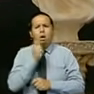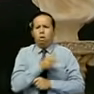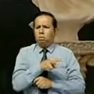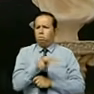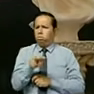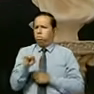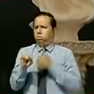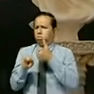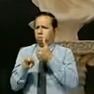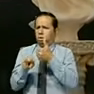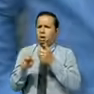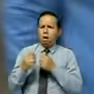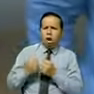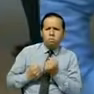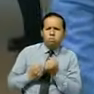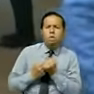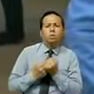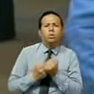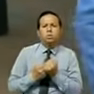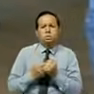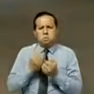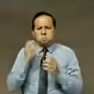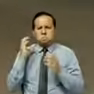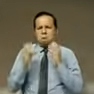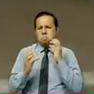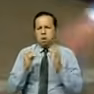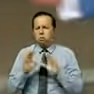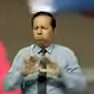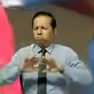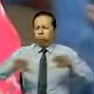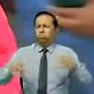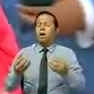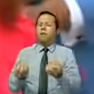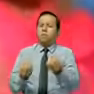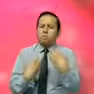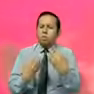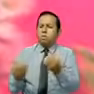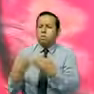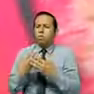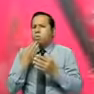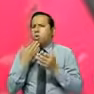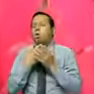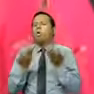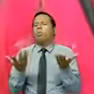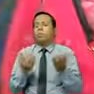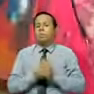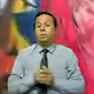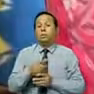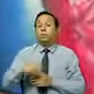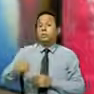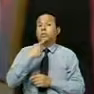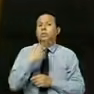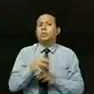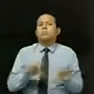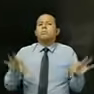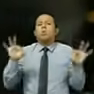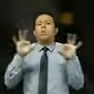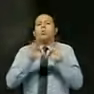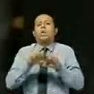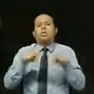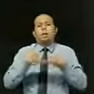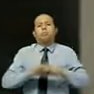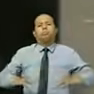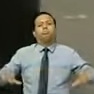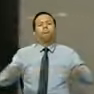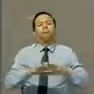expresar libremente, dejando a un lado las críticas. Una manera de manifestarse por un mejor porvenir en la sociedad. Es un